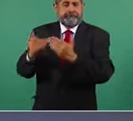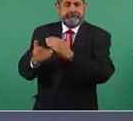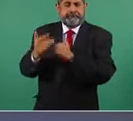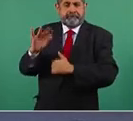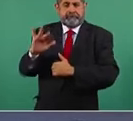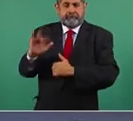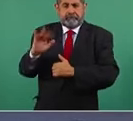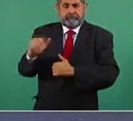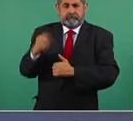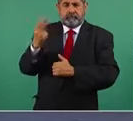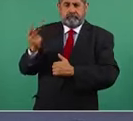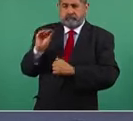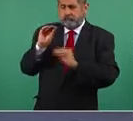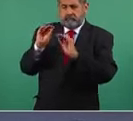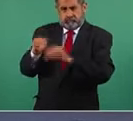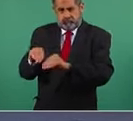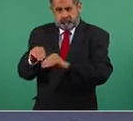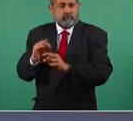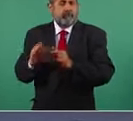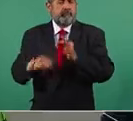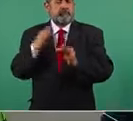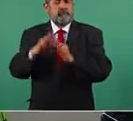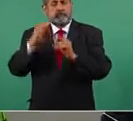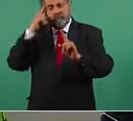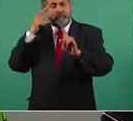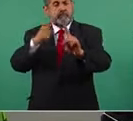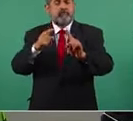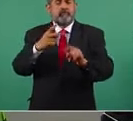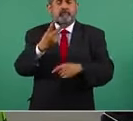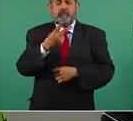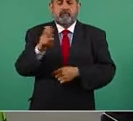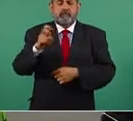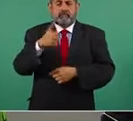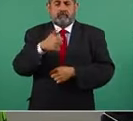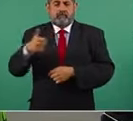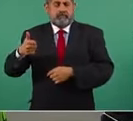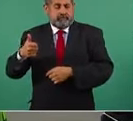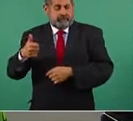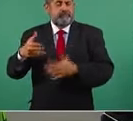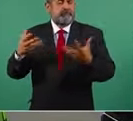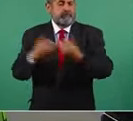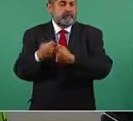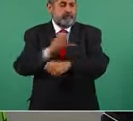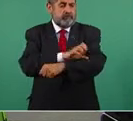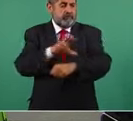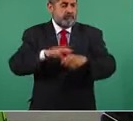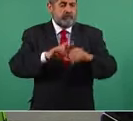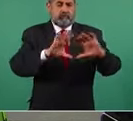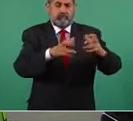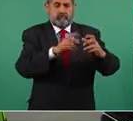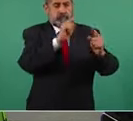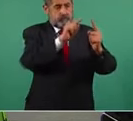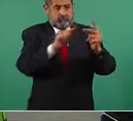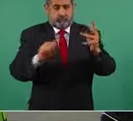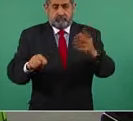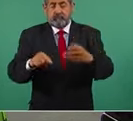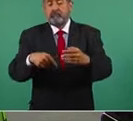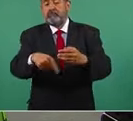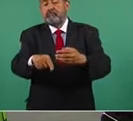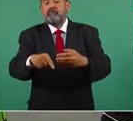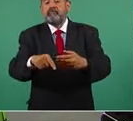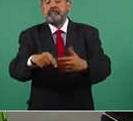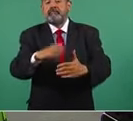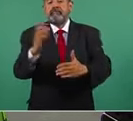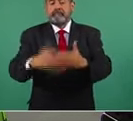52 para cumplir con las 266 coordinaciones que debemos de tener al finalizar el año. De ese